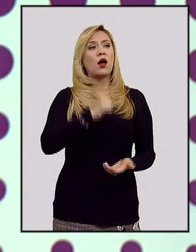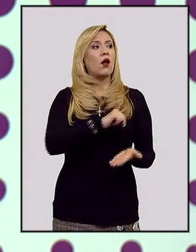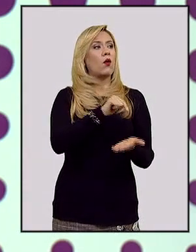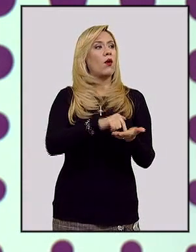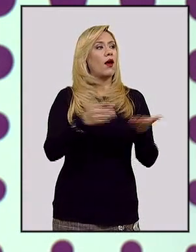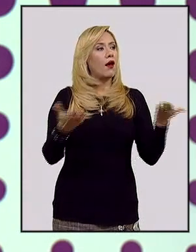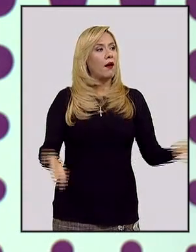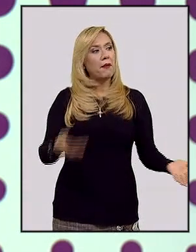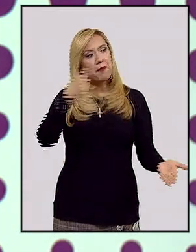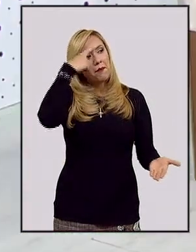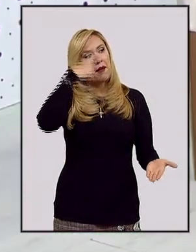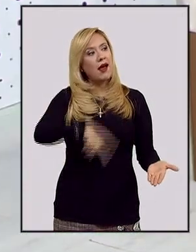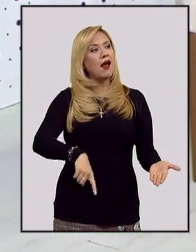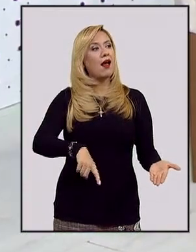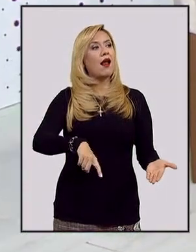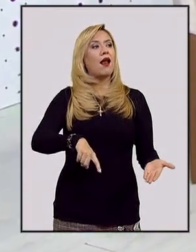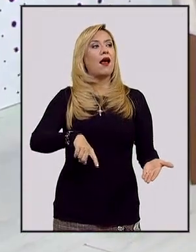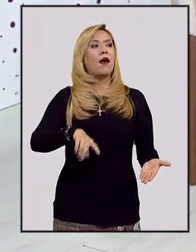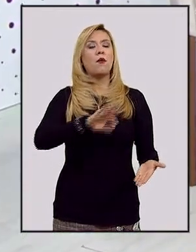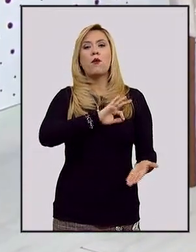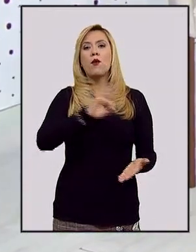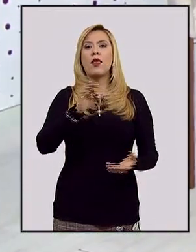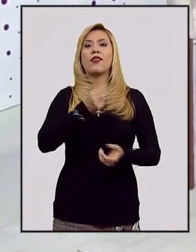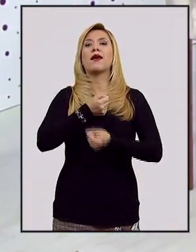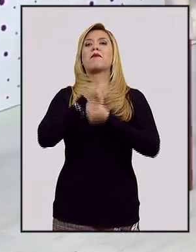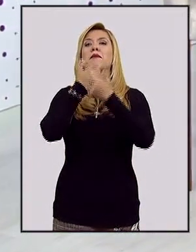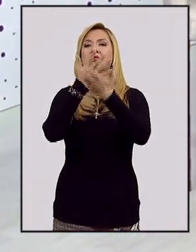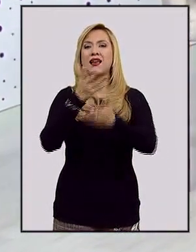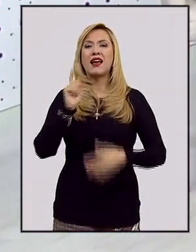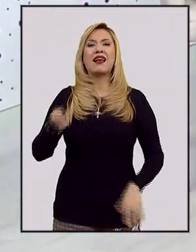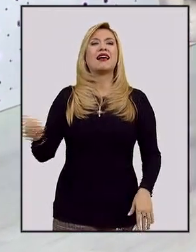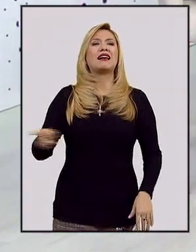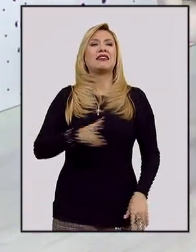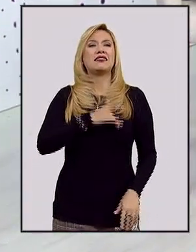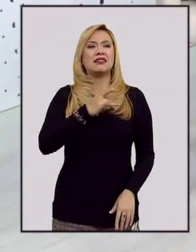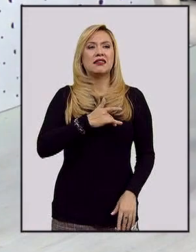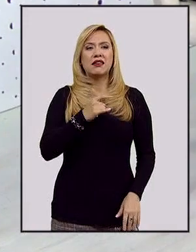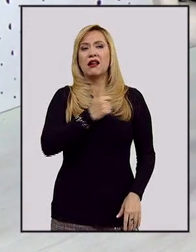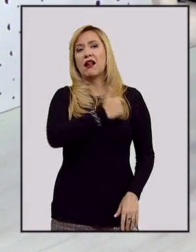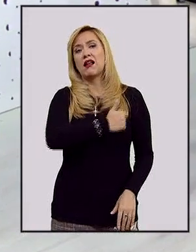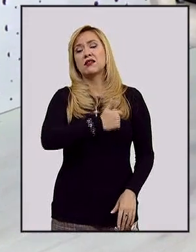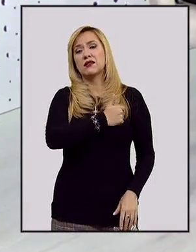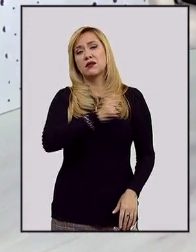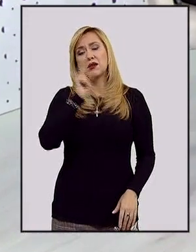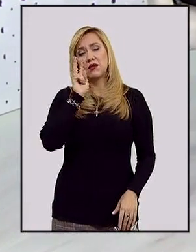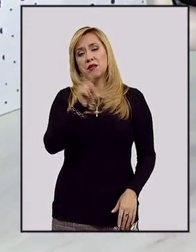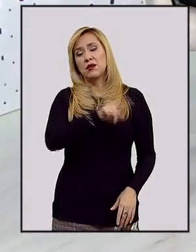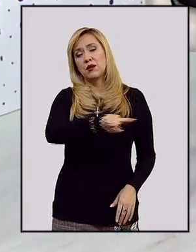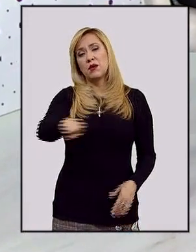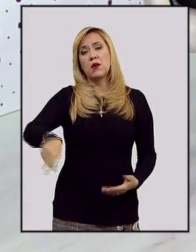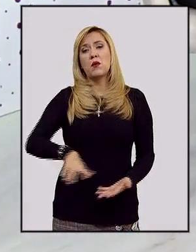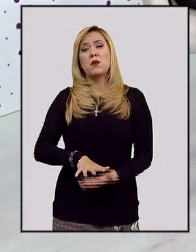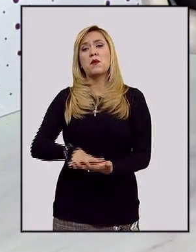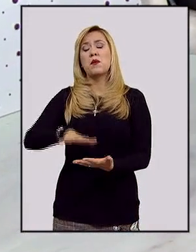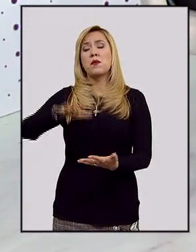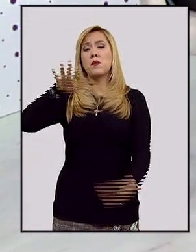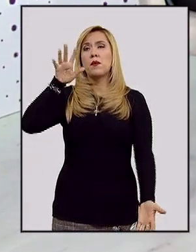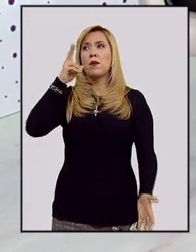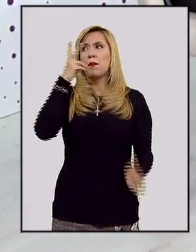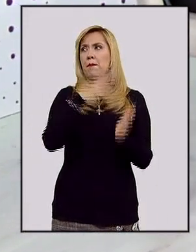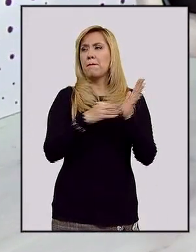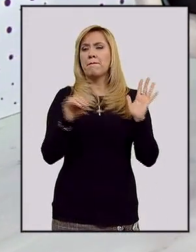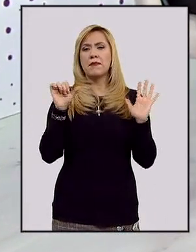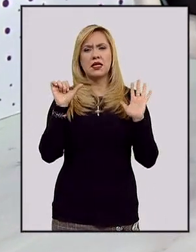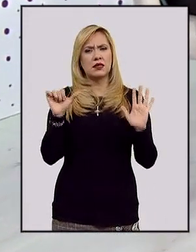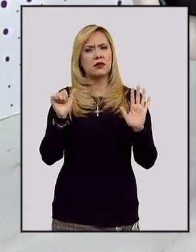para siquiera expresar lo que se sintió en ese momento, y que lamentablemente vemos recientemente en 2016